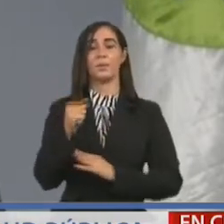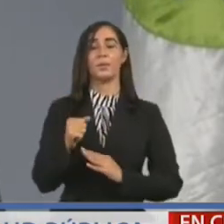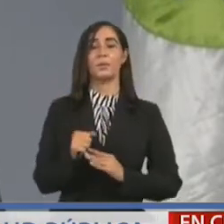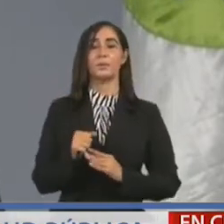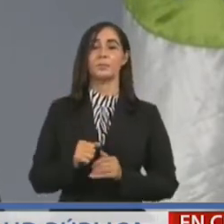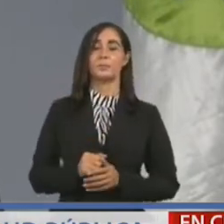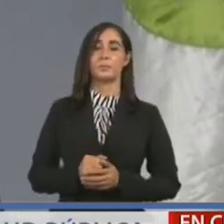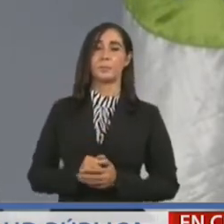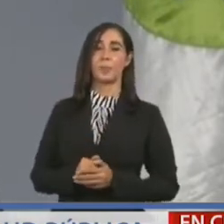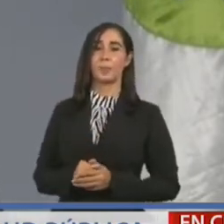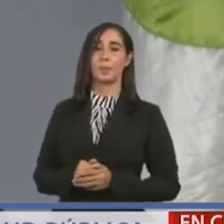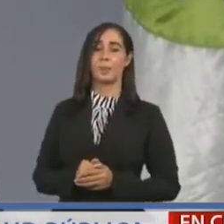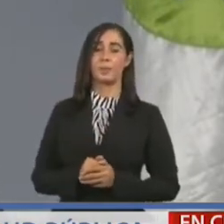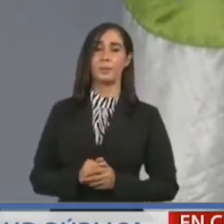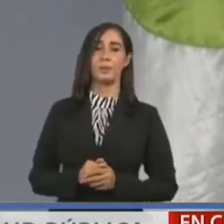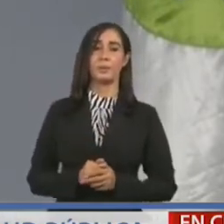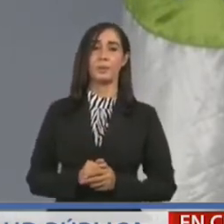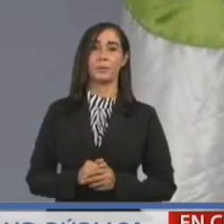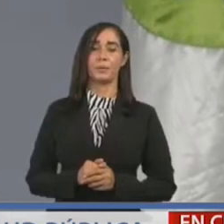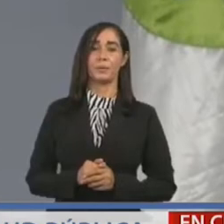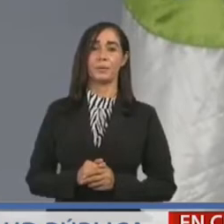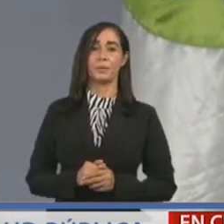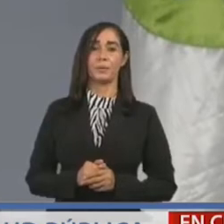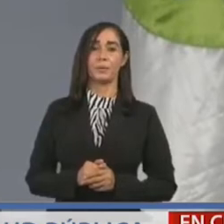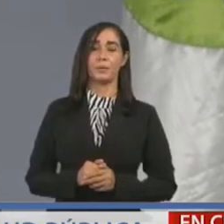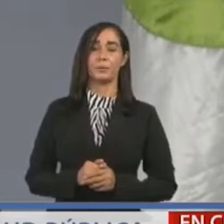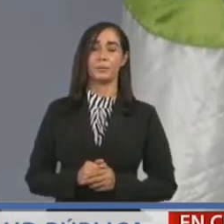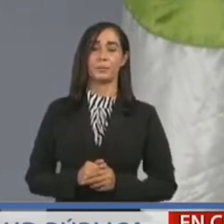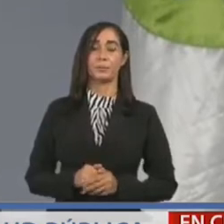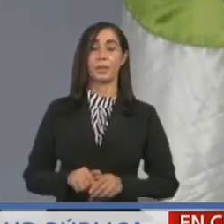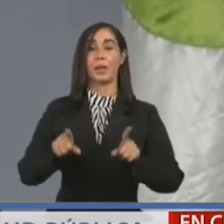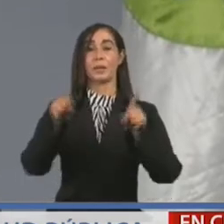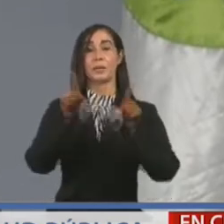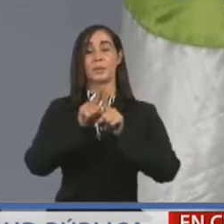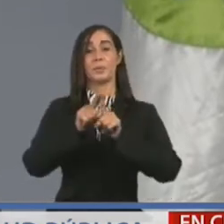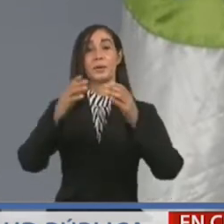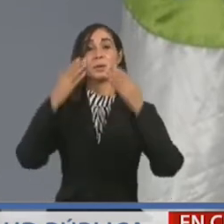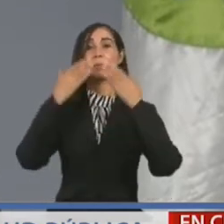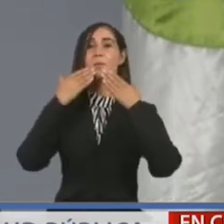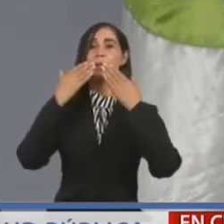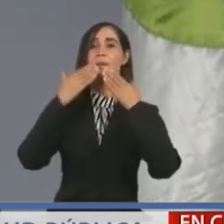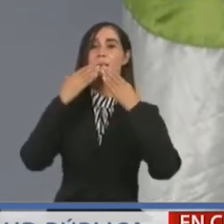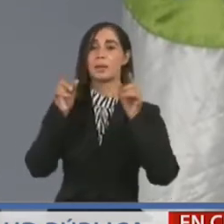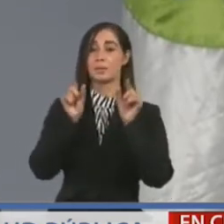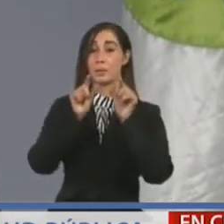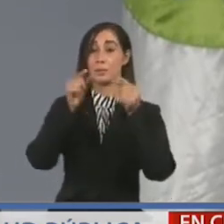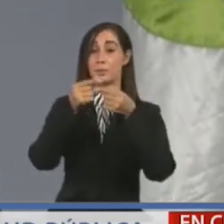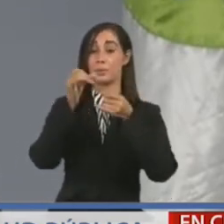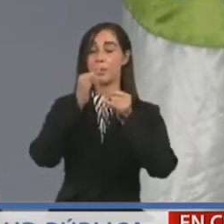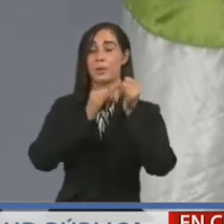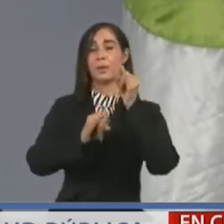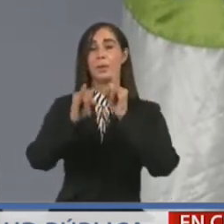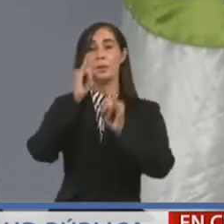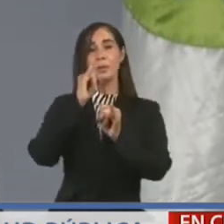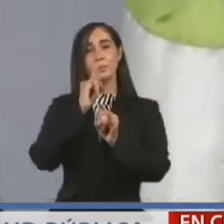Queremos agradecer igualmente a un conjunto de instituciones que han